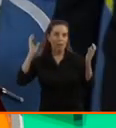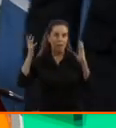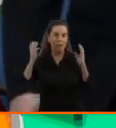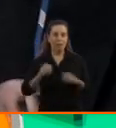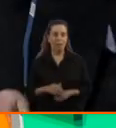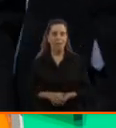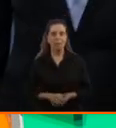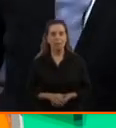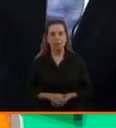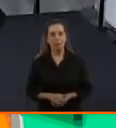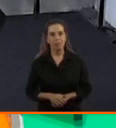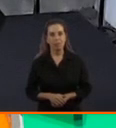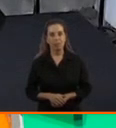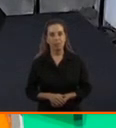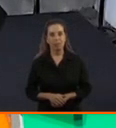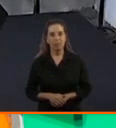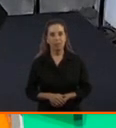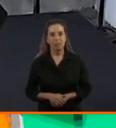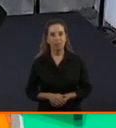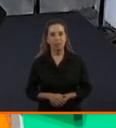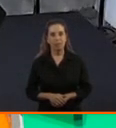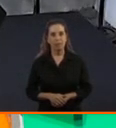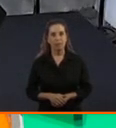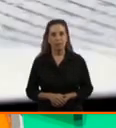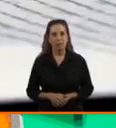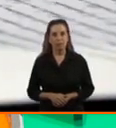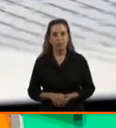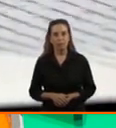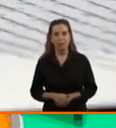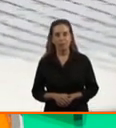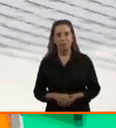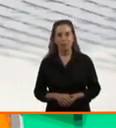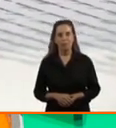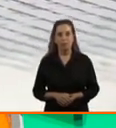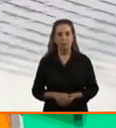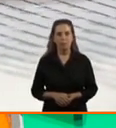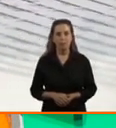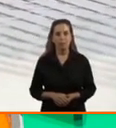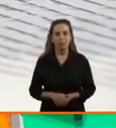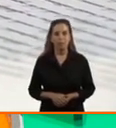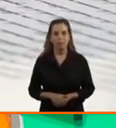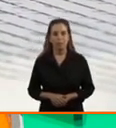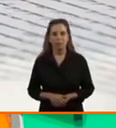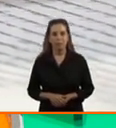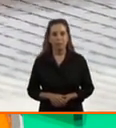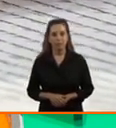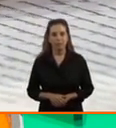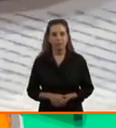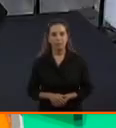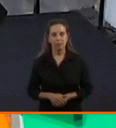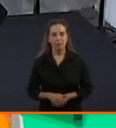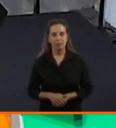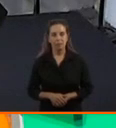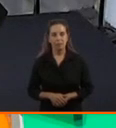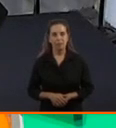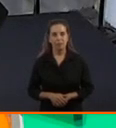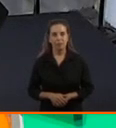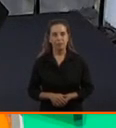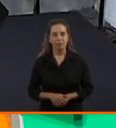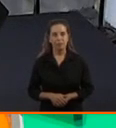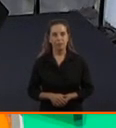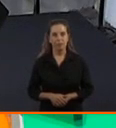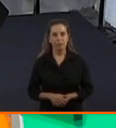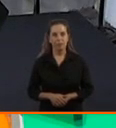que, esta gestión tiene una capacidad muy interesante de seguir sosteniendo un nivel, si se quiere, de tensión